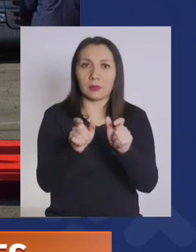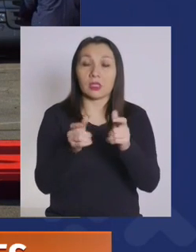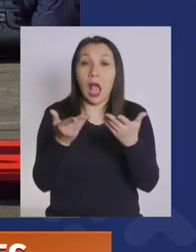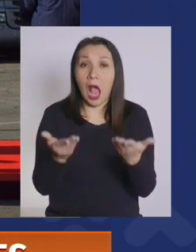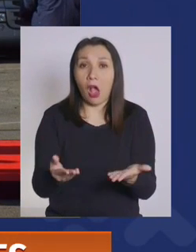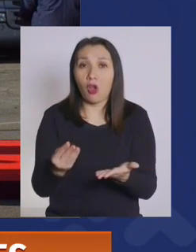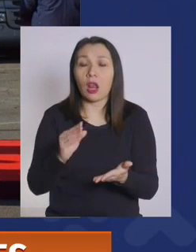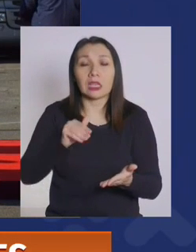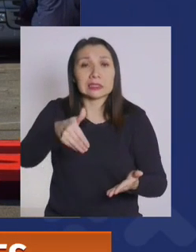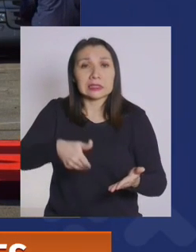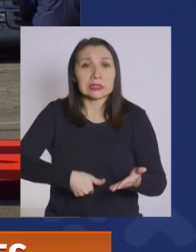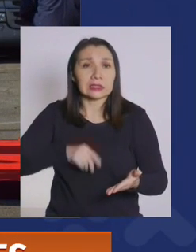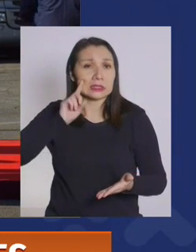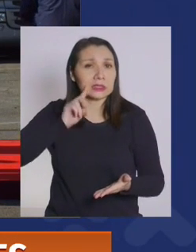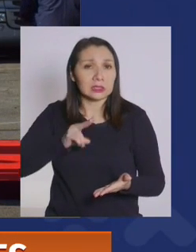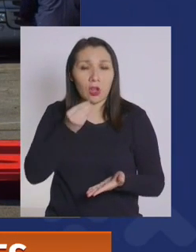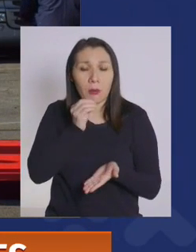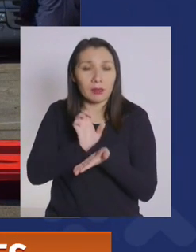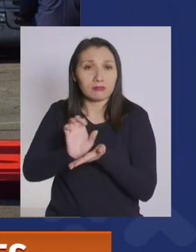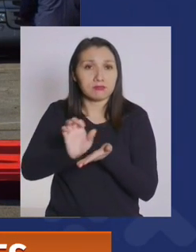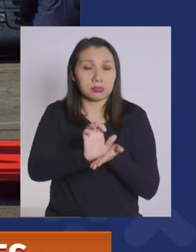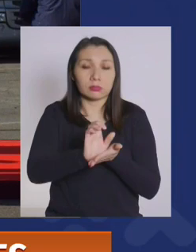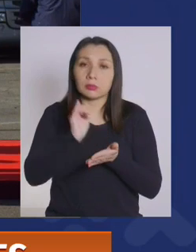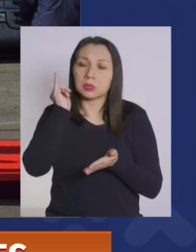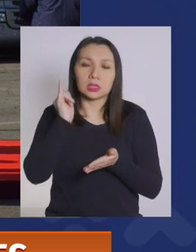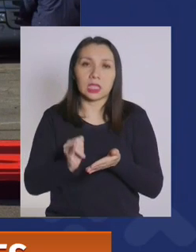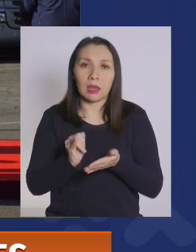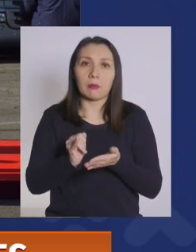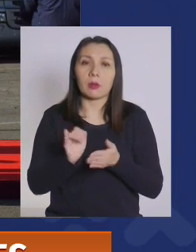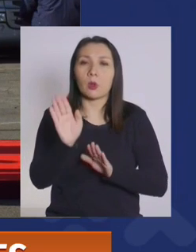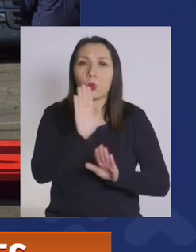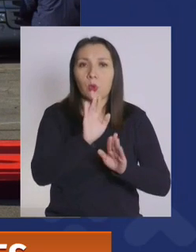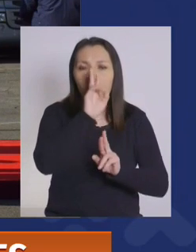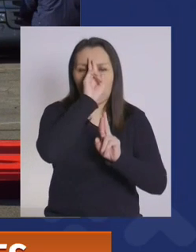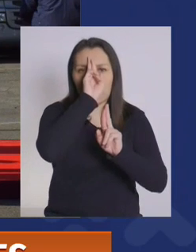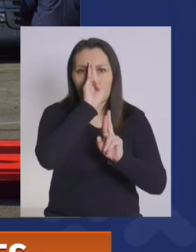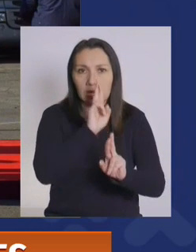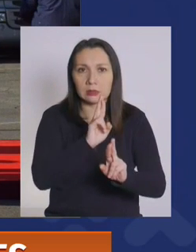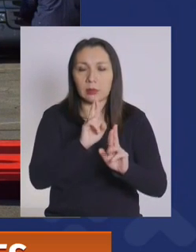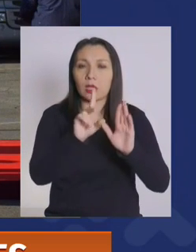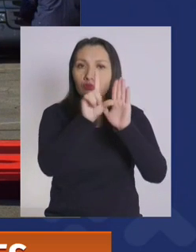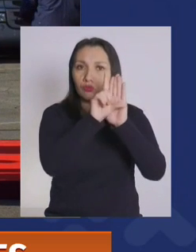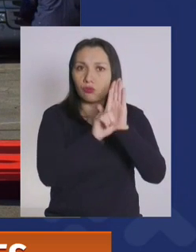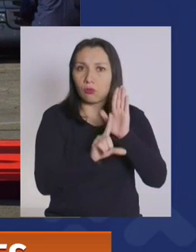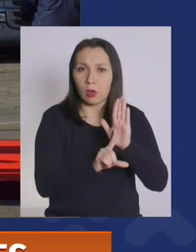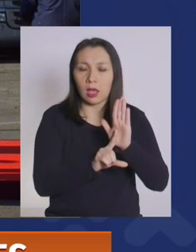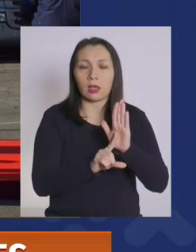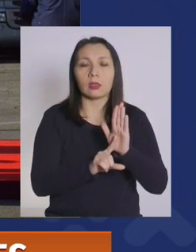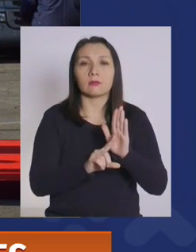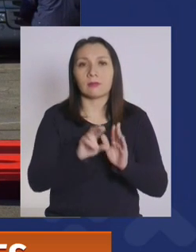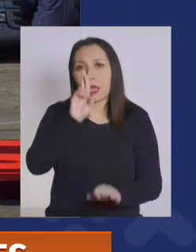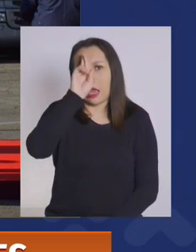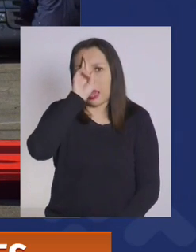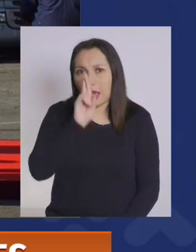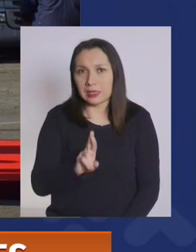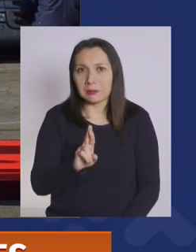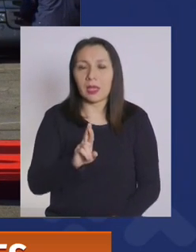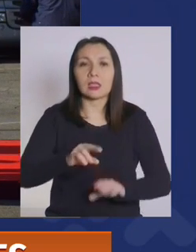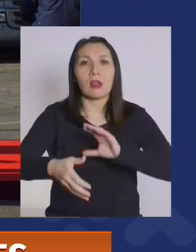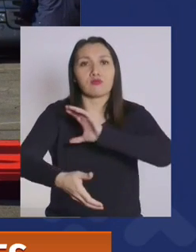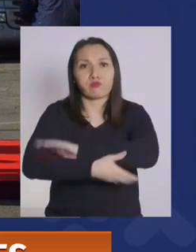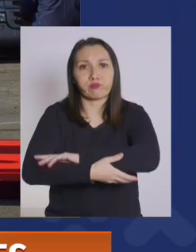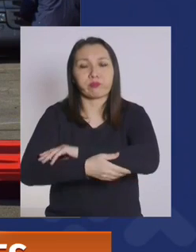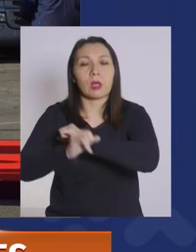están en huelga de hambre. Y lo vamos a hacer siempre respetando nuestras leyes, respetando los